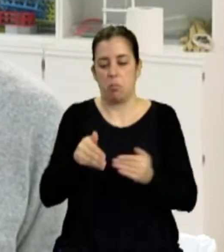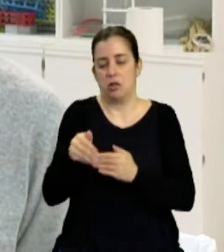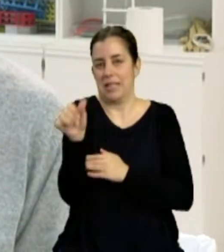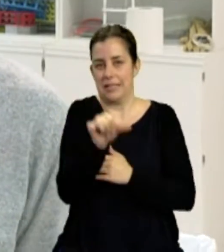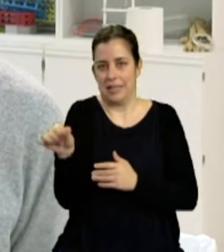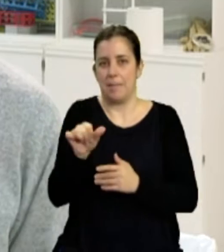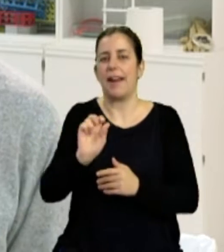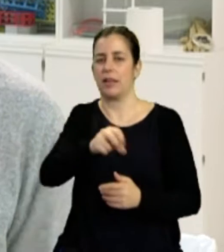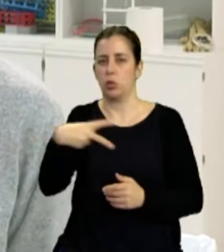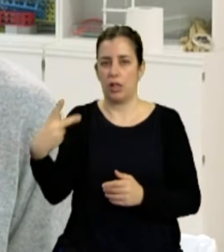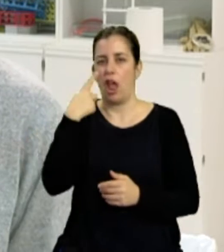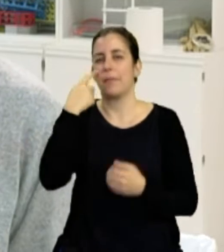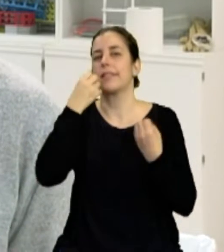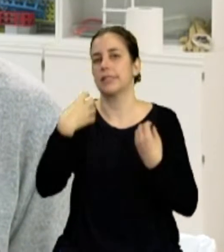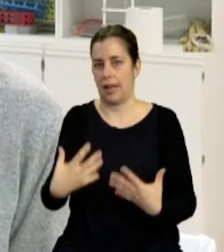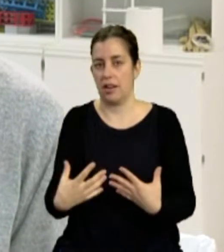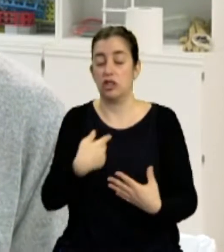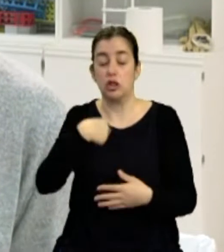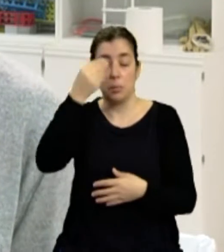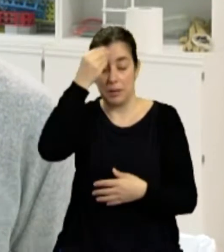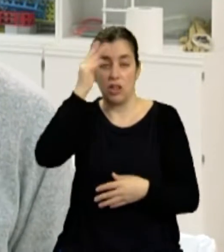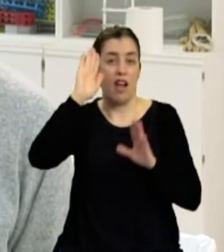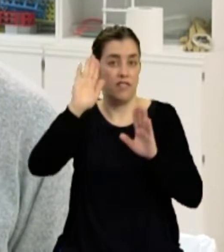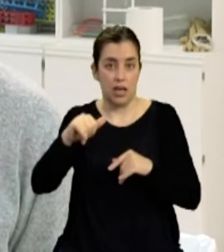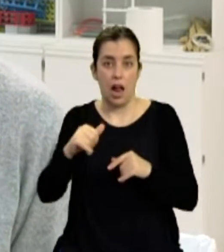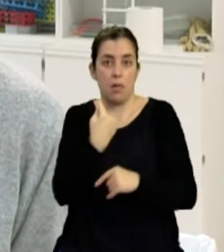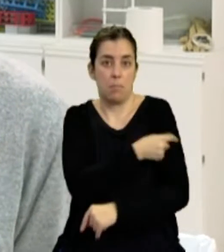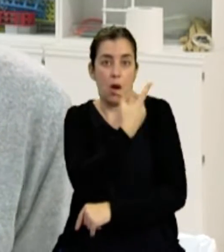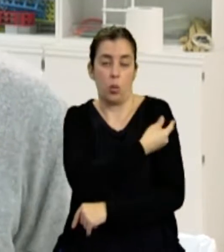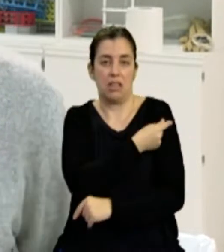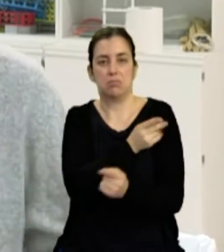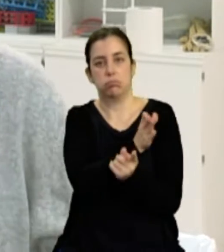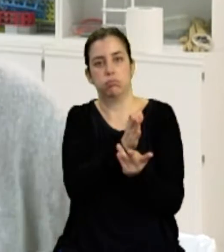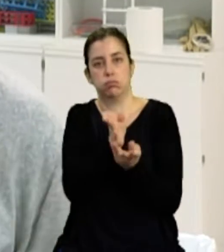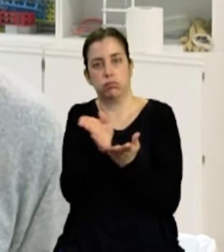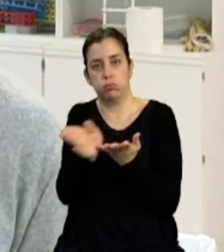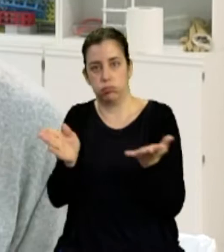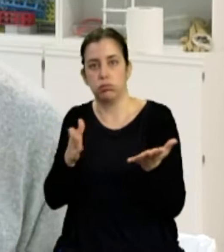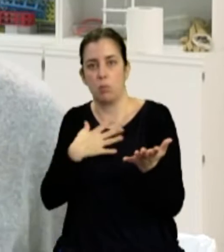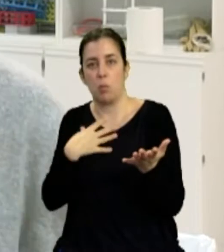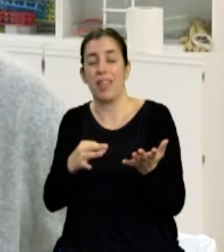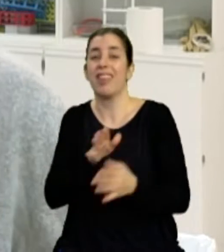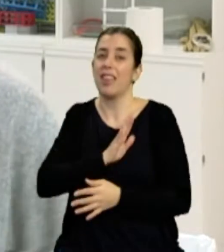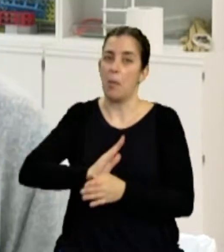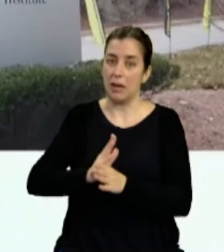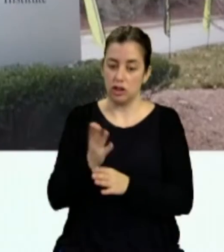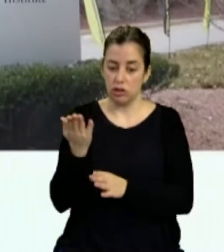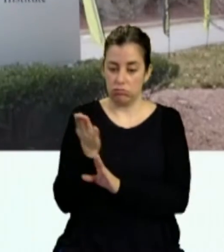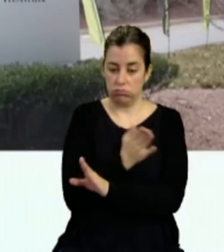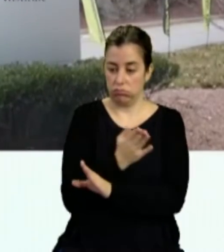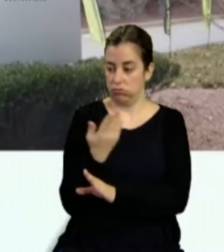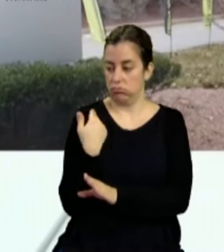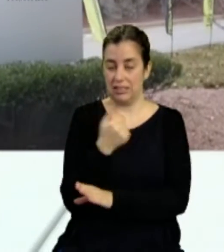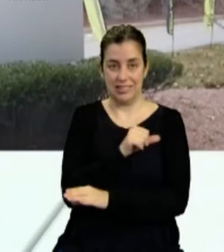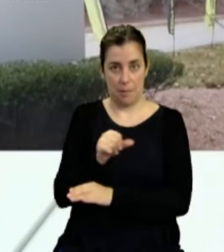Entonces yo creo que va a haber varias vacunas que, posibles, que de momento las dos que hemos sabido estas dos semanas son, parece que